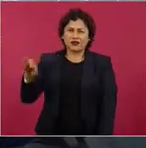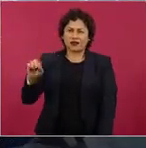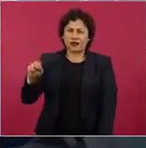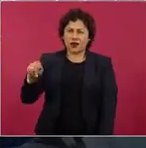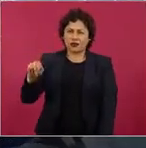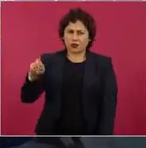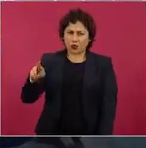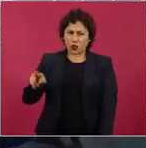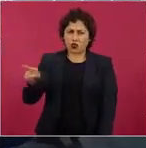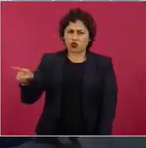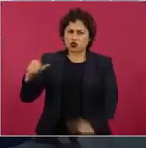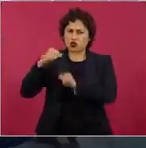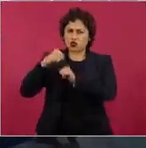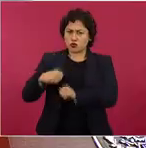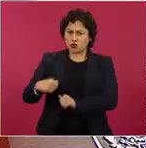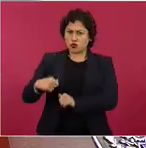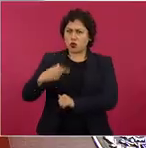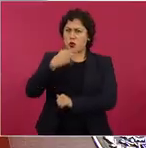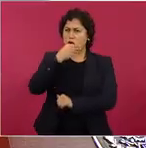en Fonatur